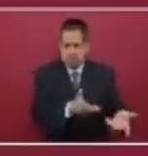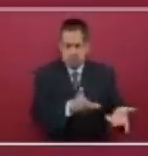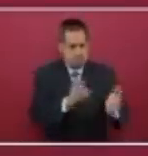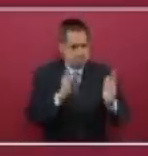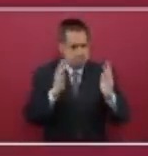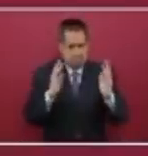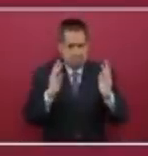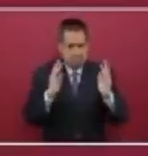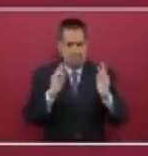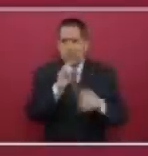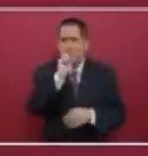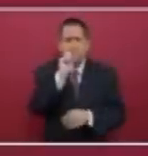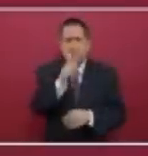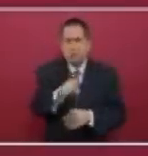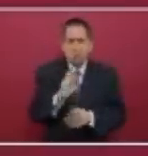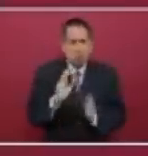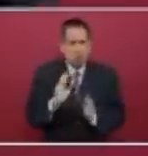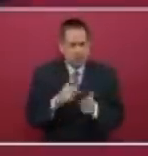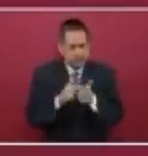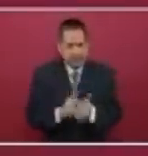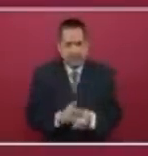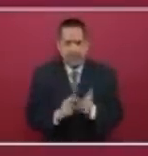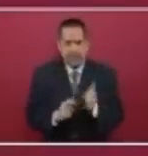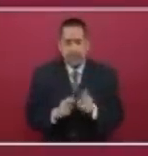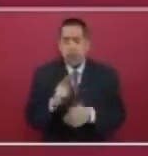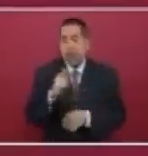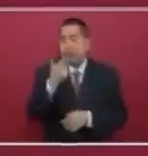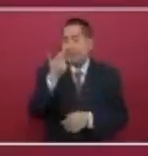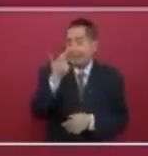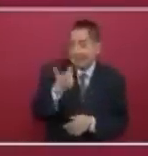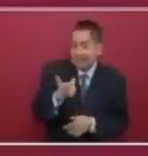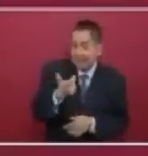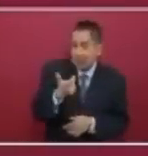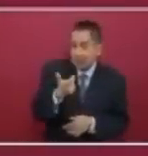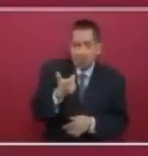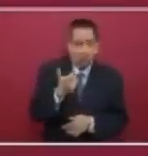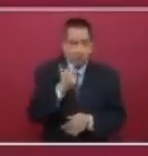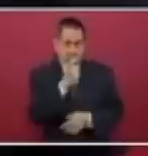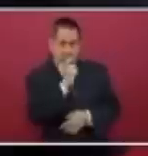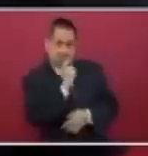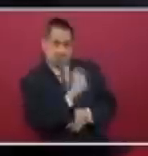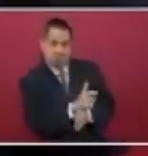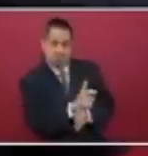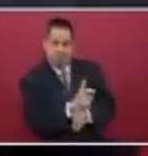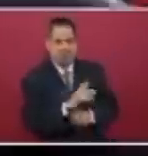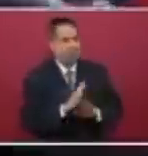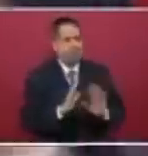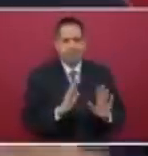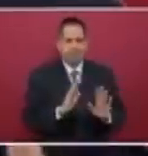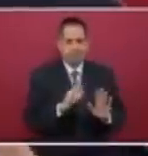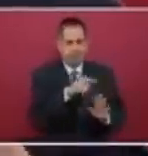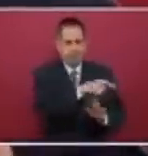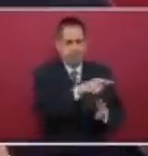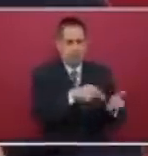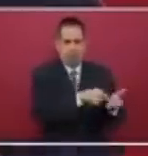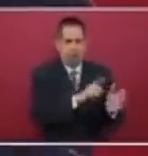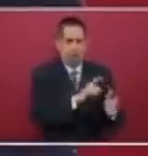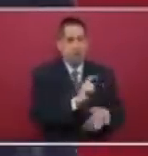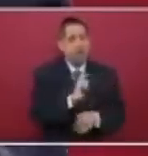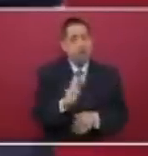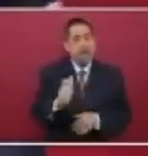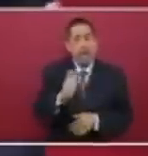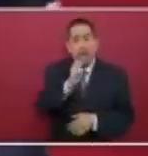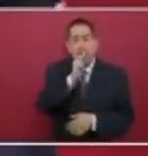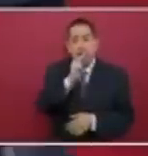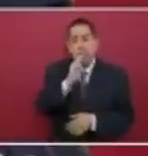es lo mismo está más que el dinero no se le entrega a la estancia se le da